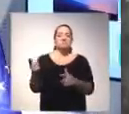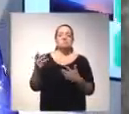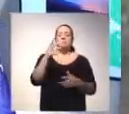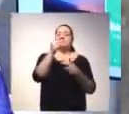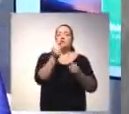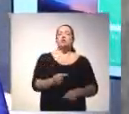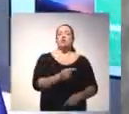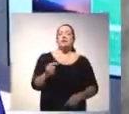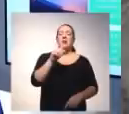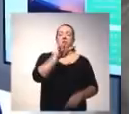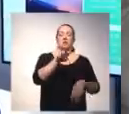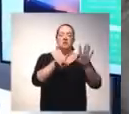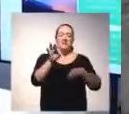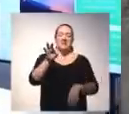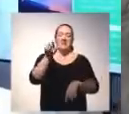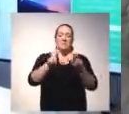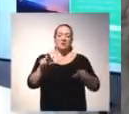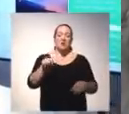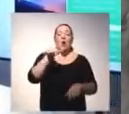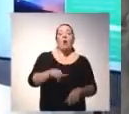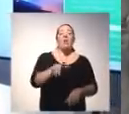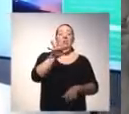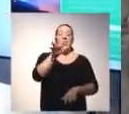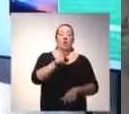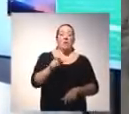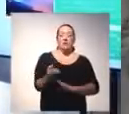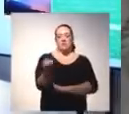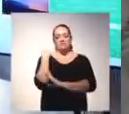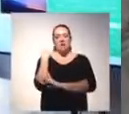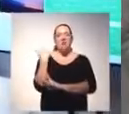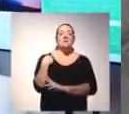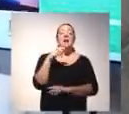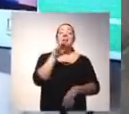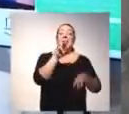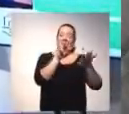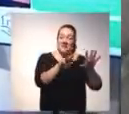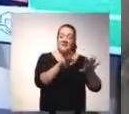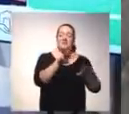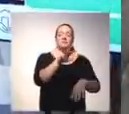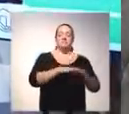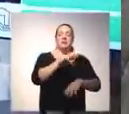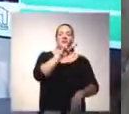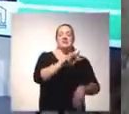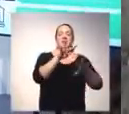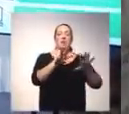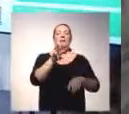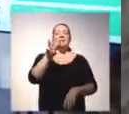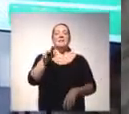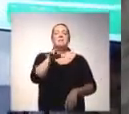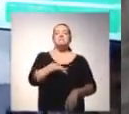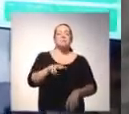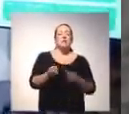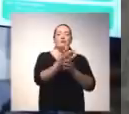de 460 personas, 5 personas más que en el día de ayer, de las cuales 393 se encuentran en Fuencaliente